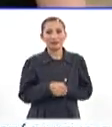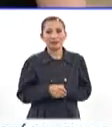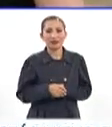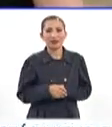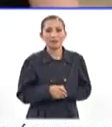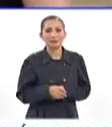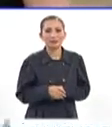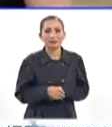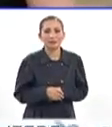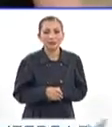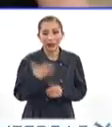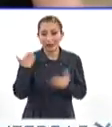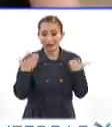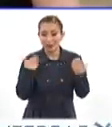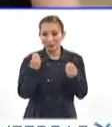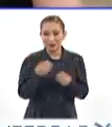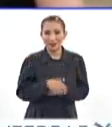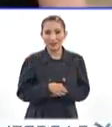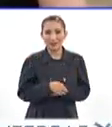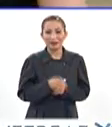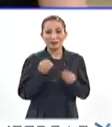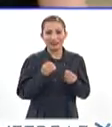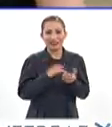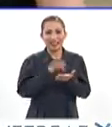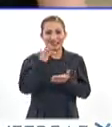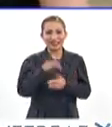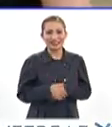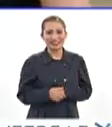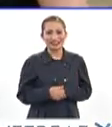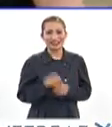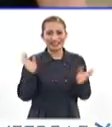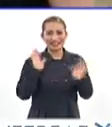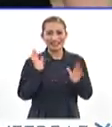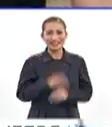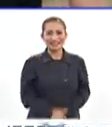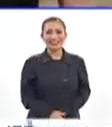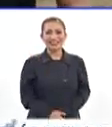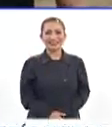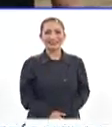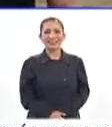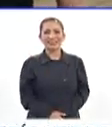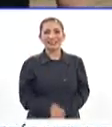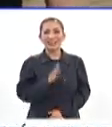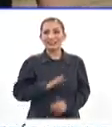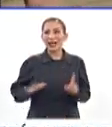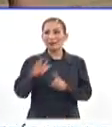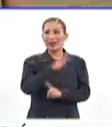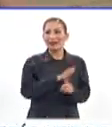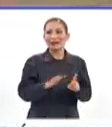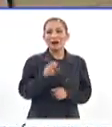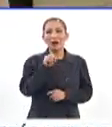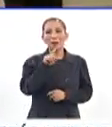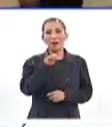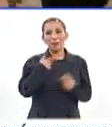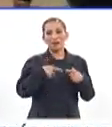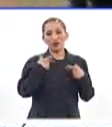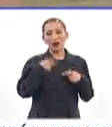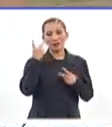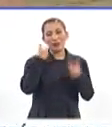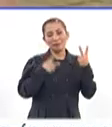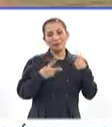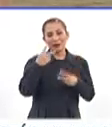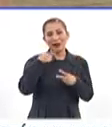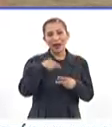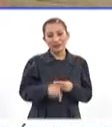y pues que lo disfrutes mucho. Vale, muchas gracias, hasta luego. Pues así es el ambiente, querido Omar, de las personas que